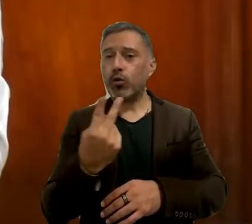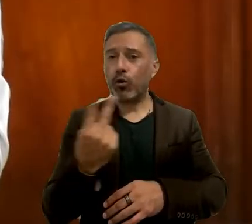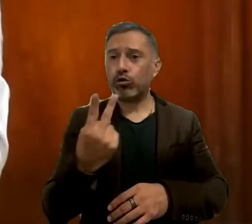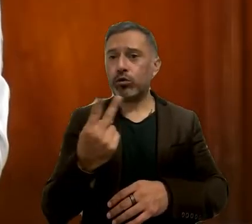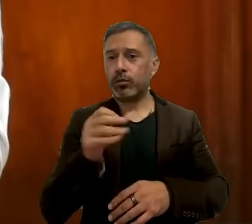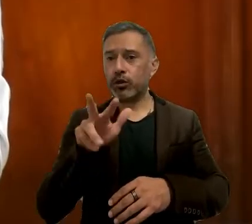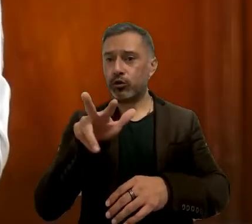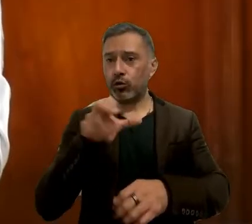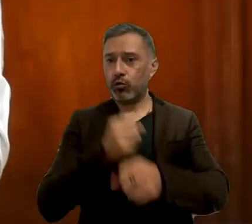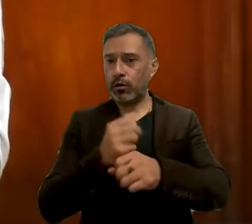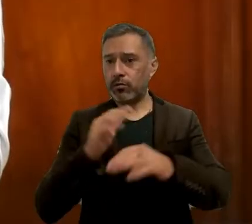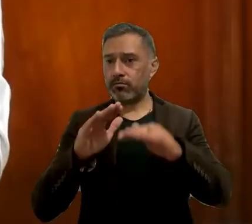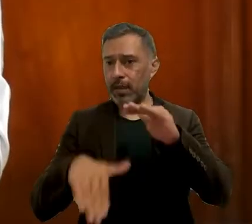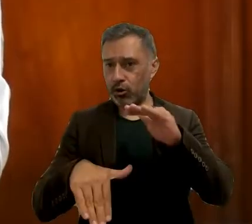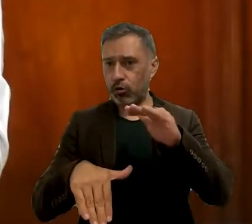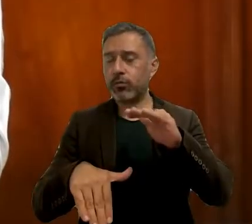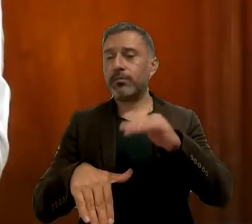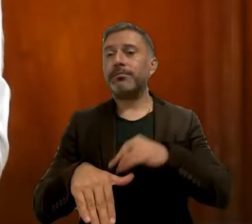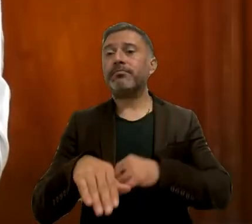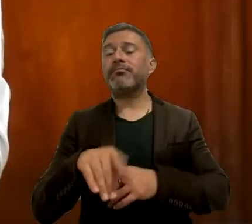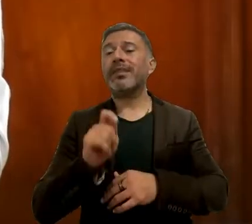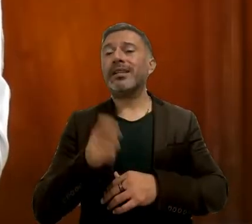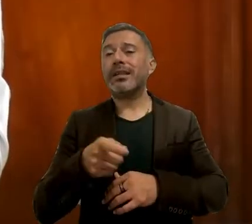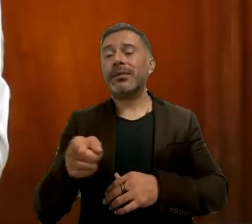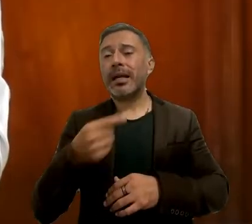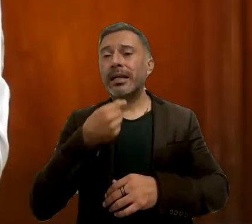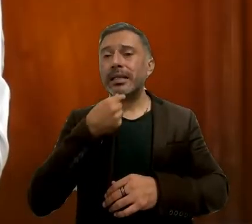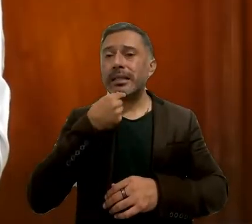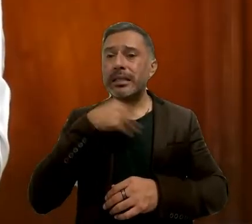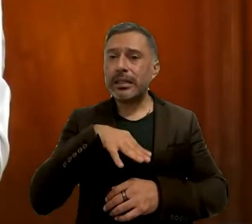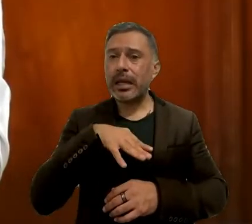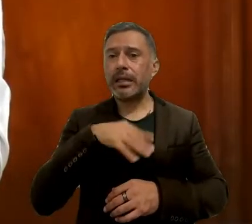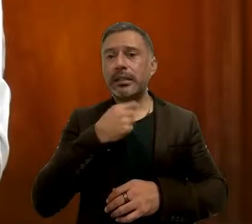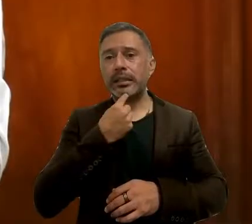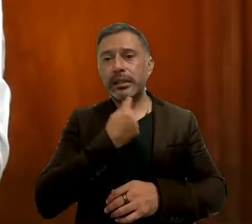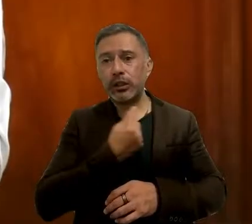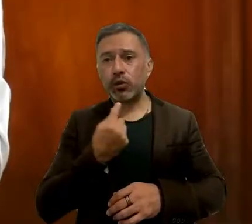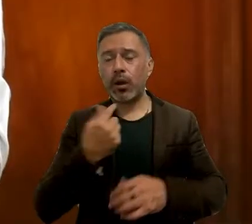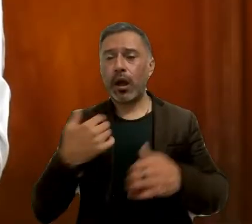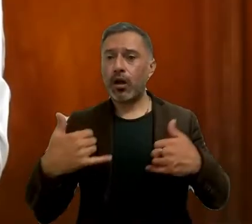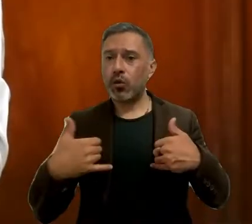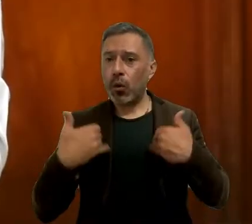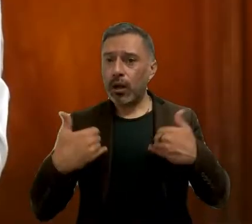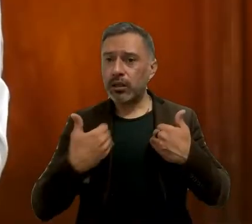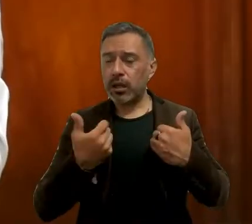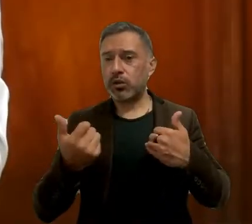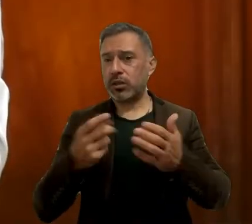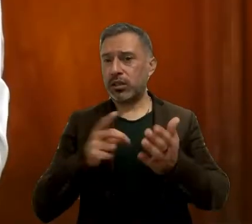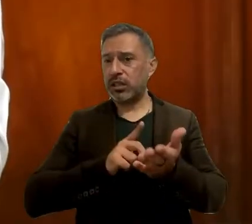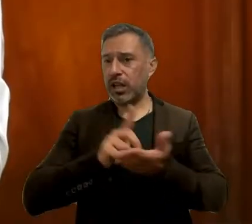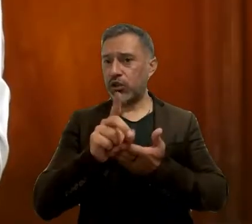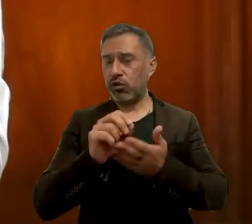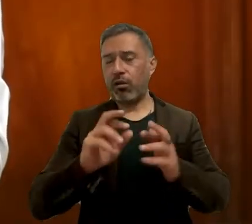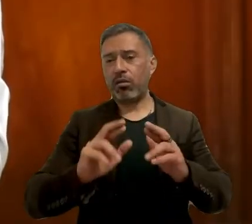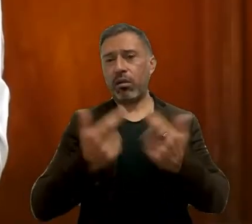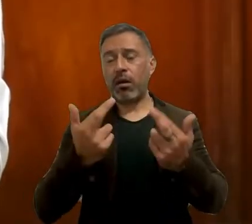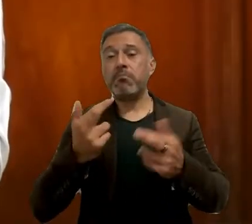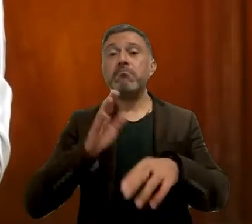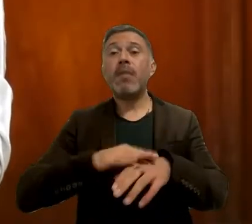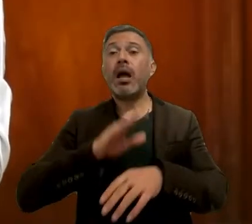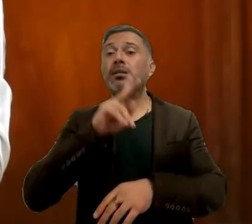los cuales vulneran los derechos humanos de las niñas, los niños y las adolescentes, especialmente de las